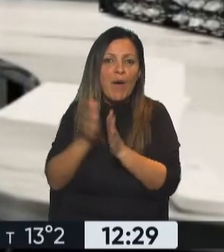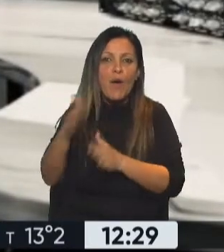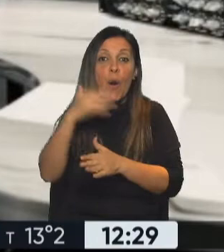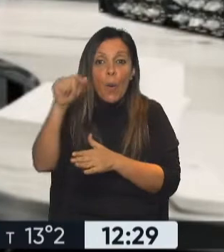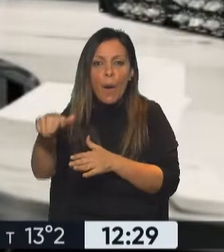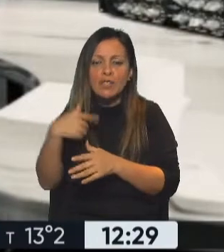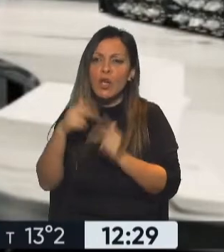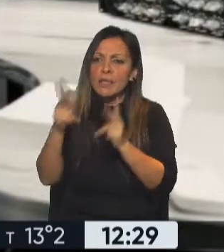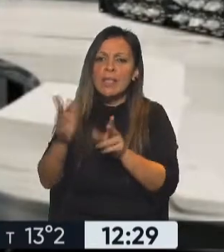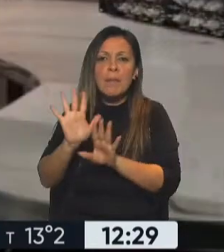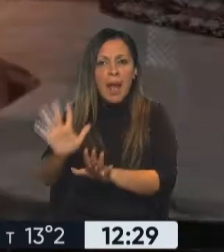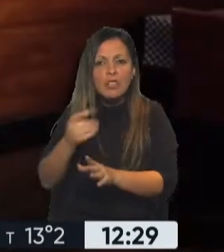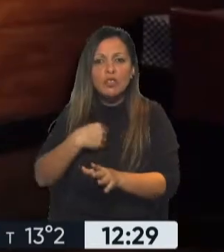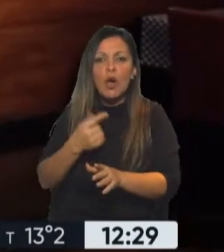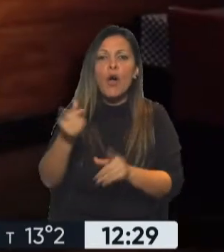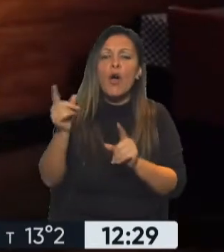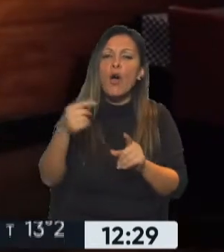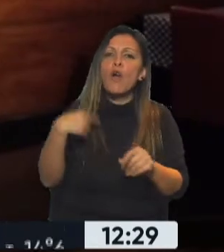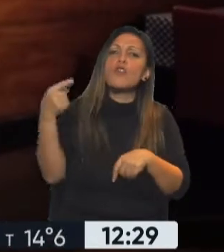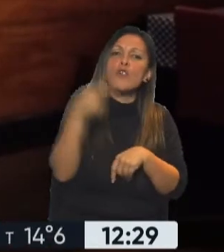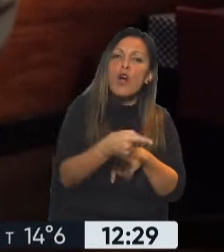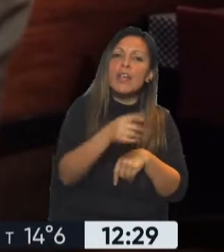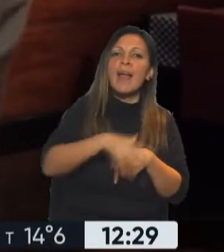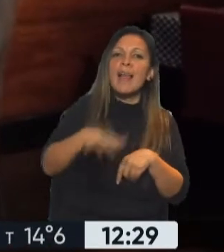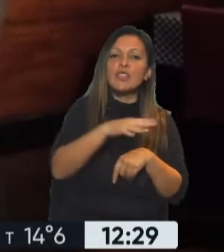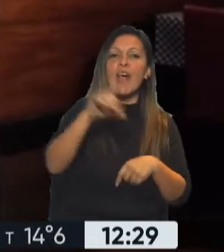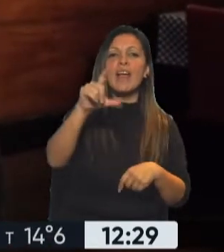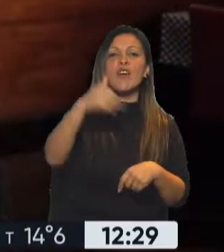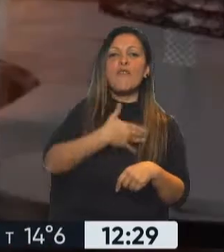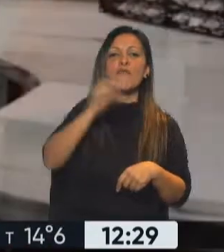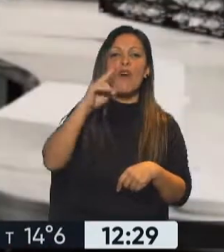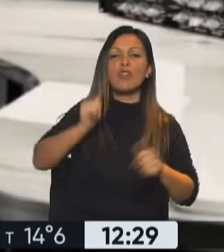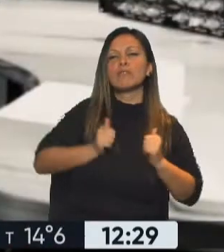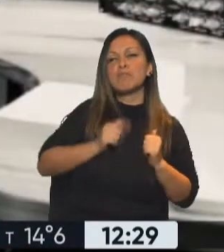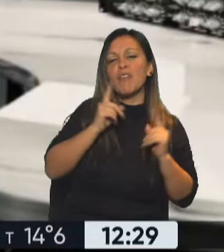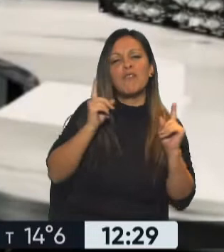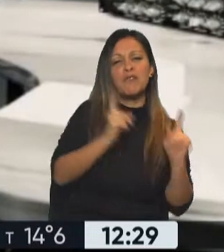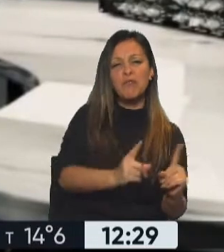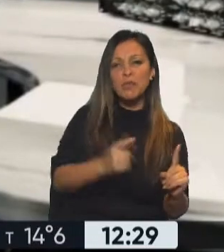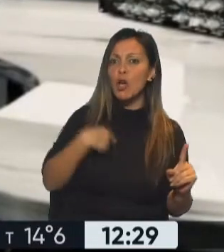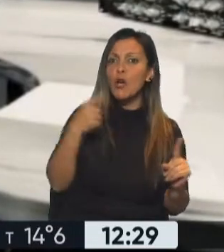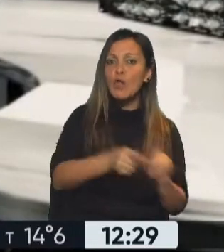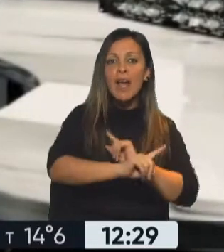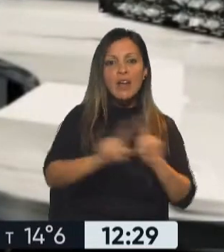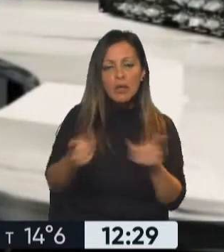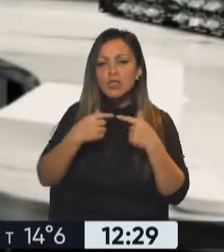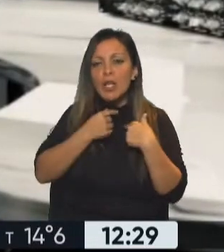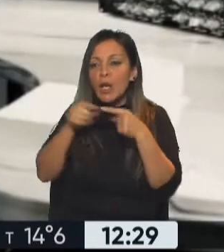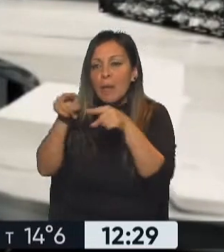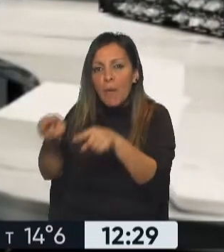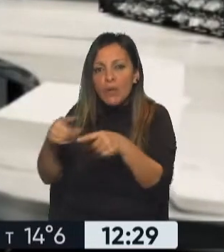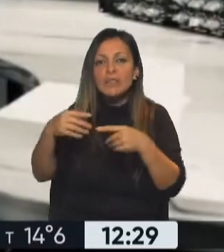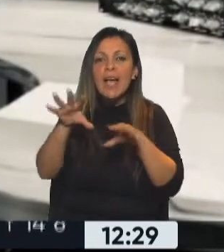yo no estoy en contra de la zona de confort, estoy a favor. Entonces le digo: yo quiero que elijas